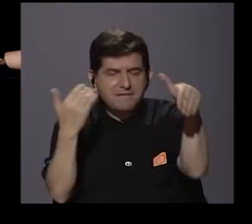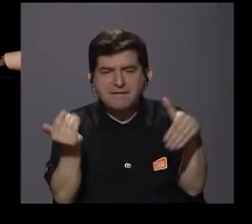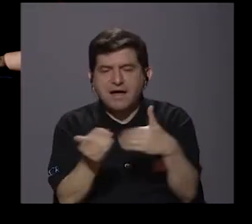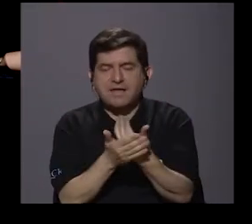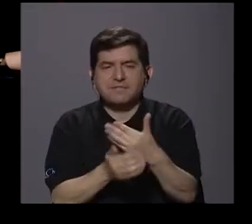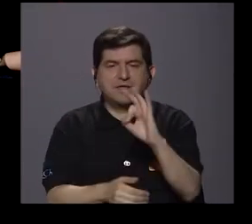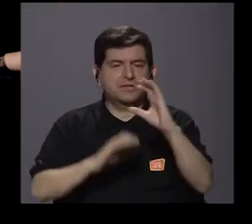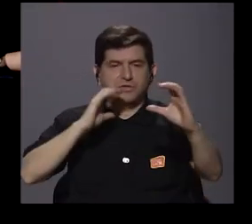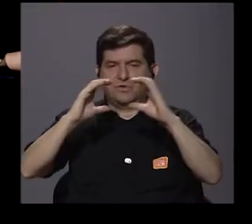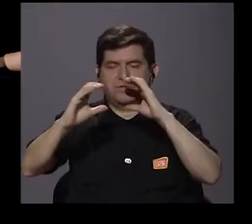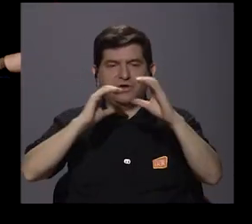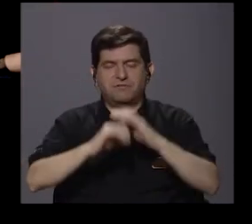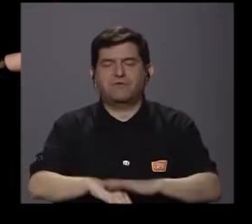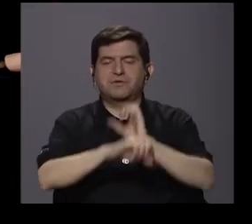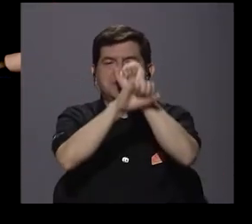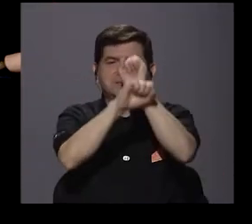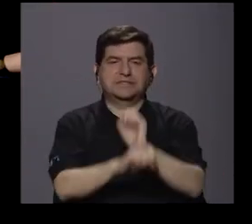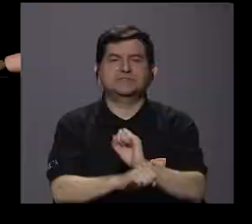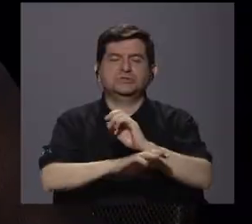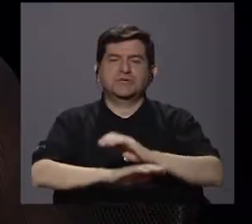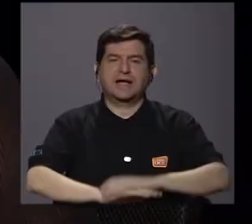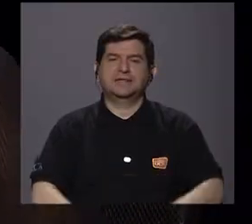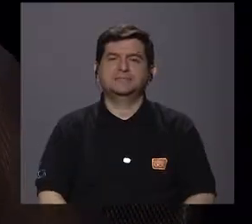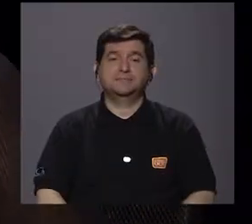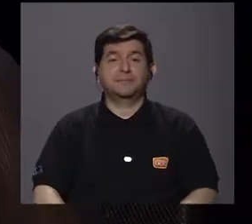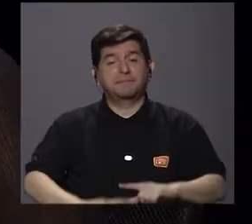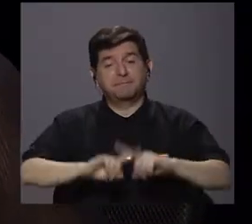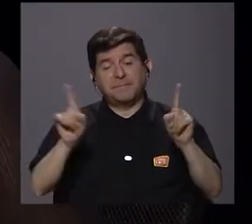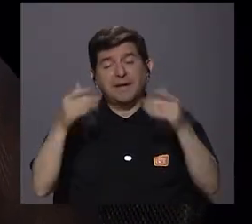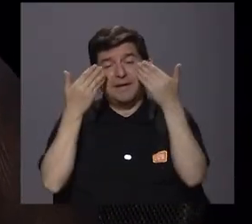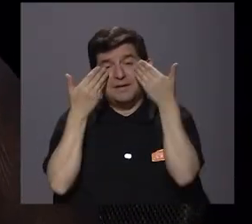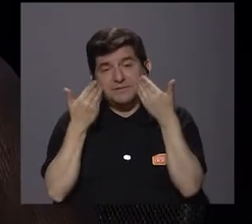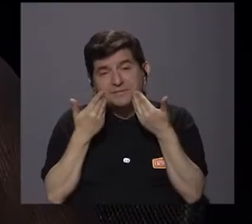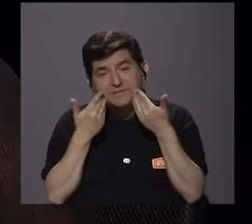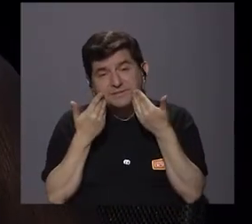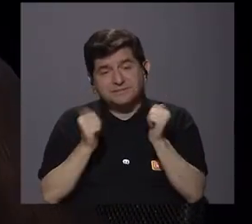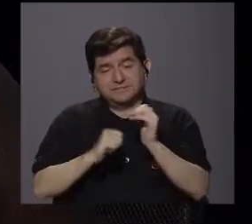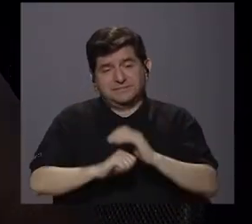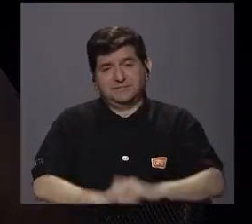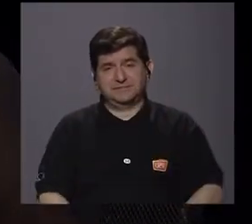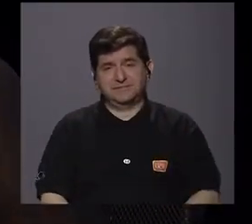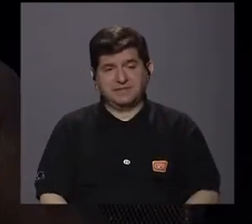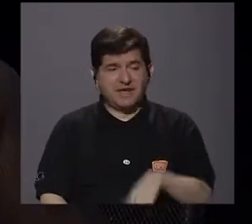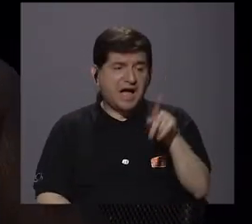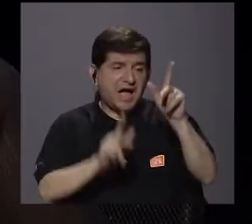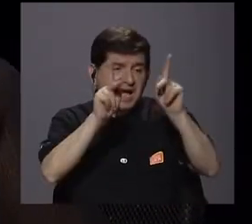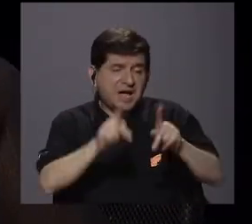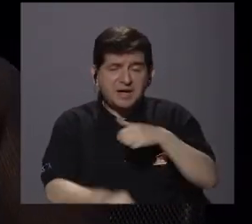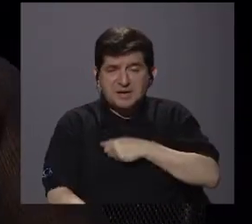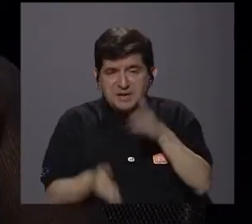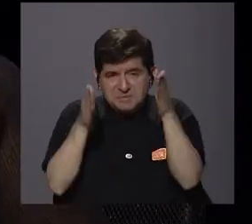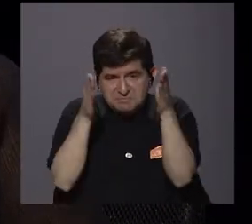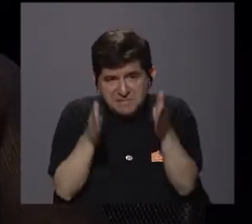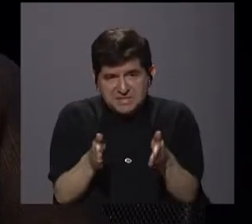los medios de comunicación tradicionales. Pero tristemente, ¿sabe qué? Como son palestinos,